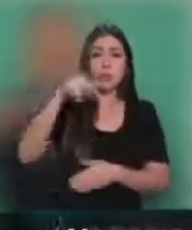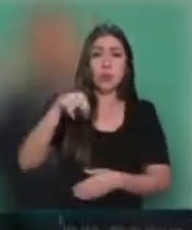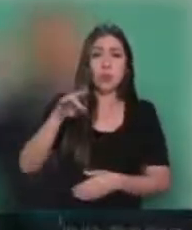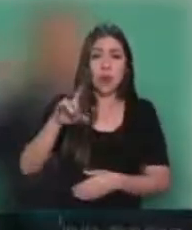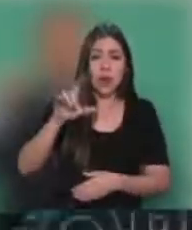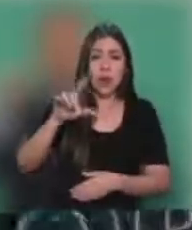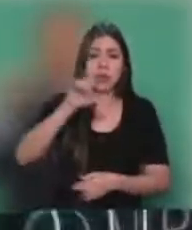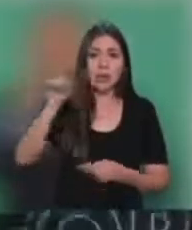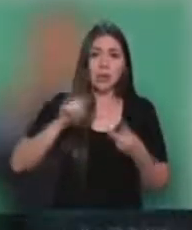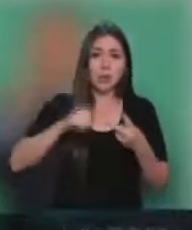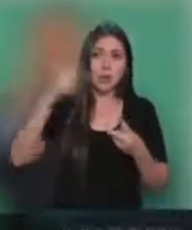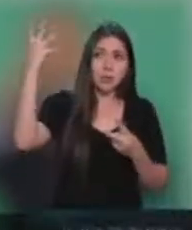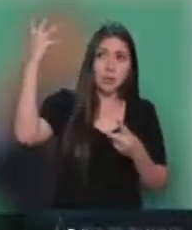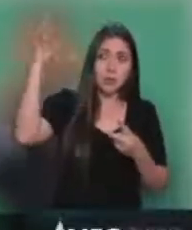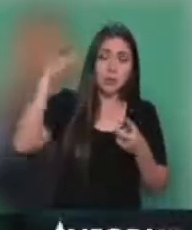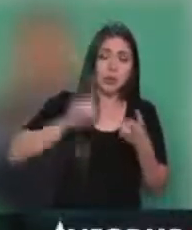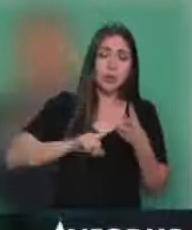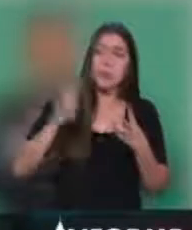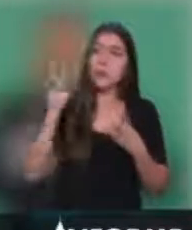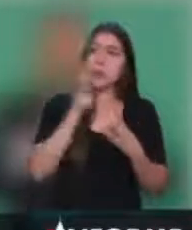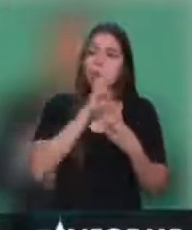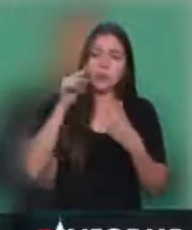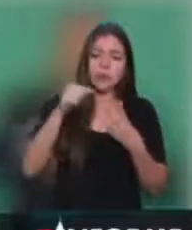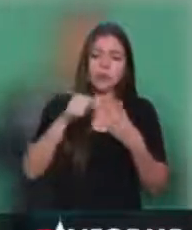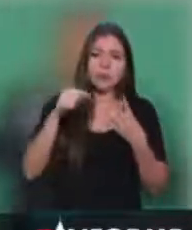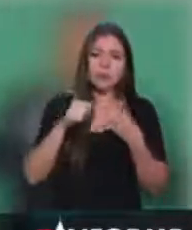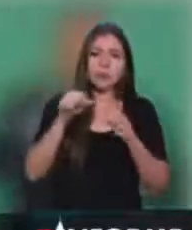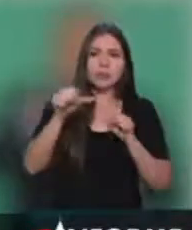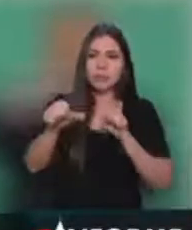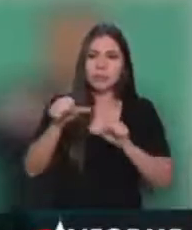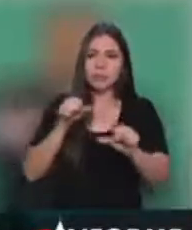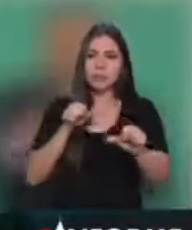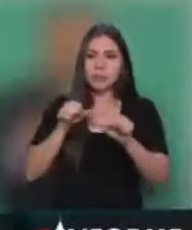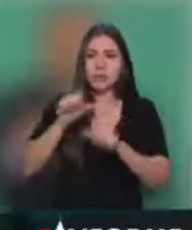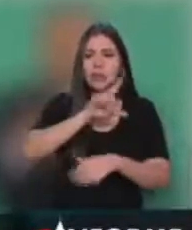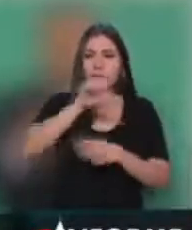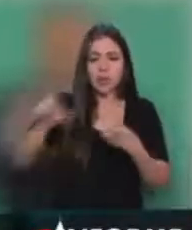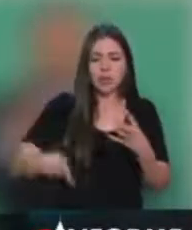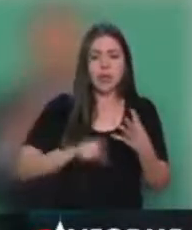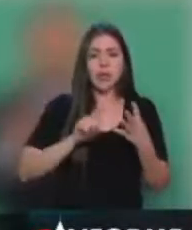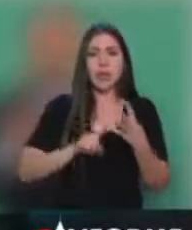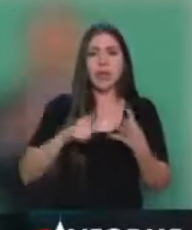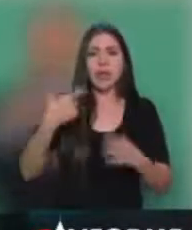que son intermitentes, posteriormente la geotermia,